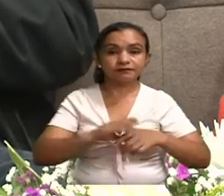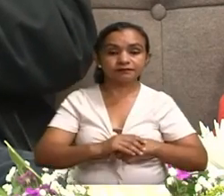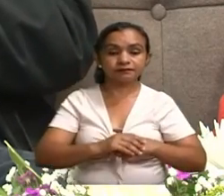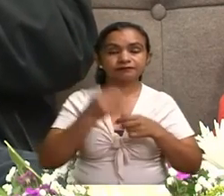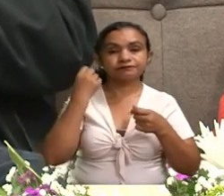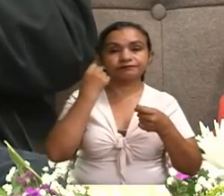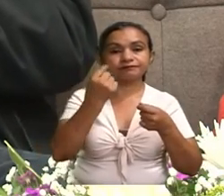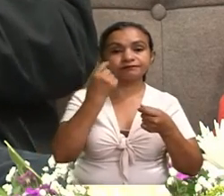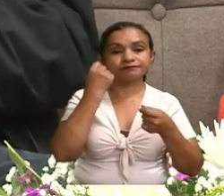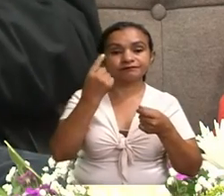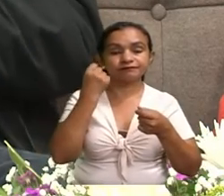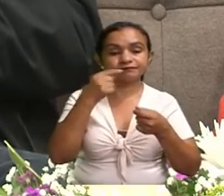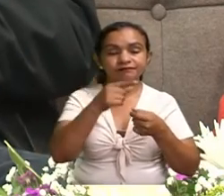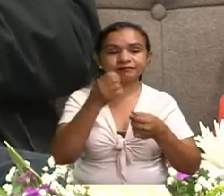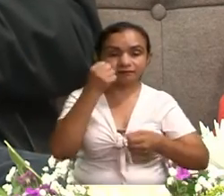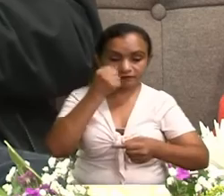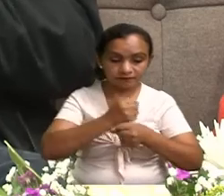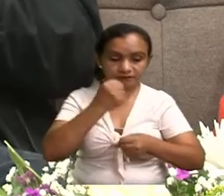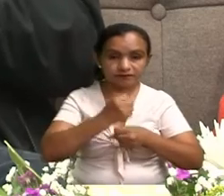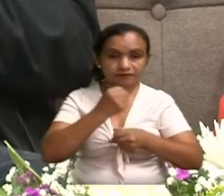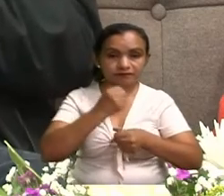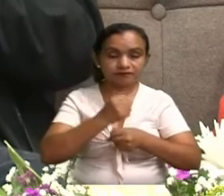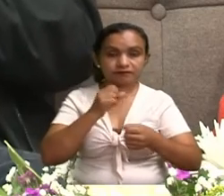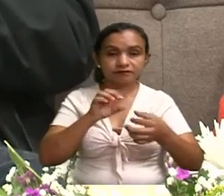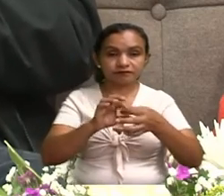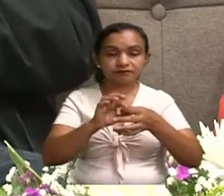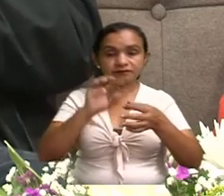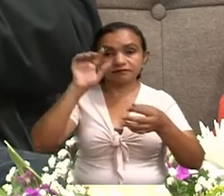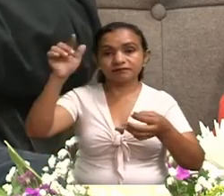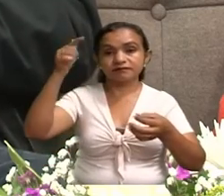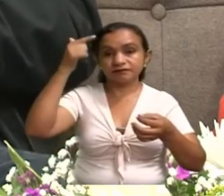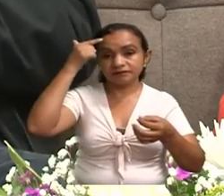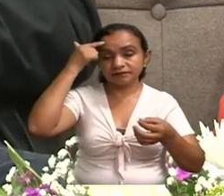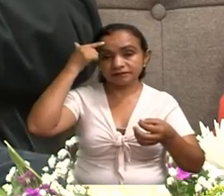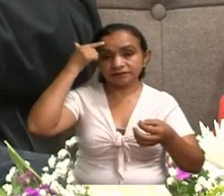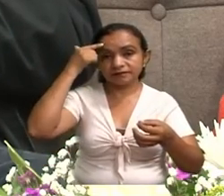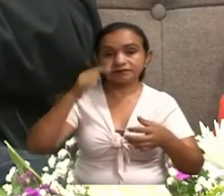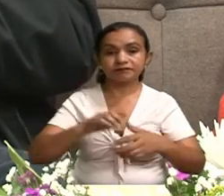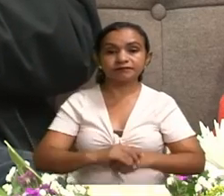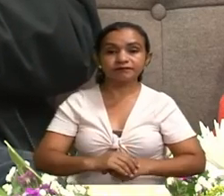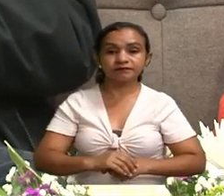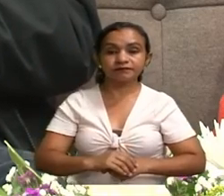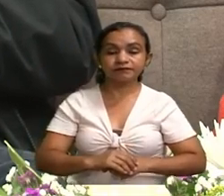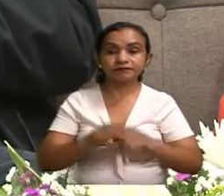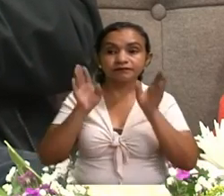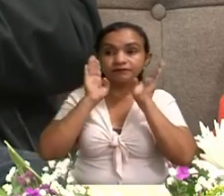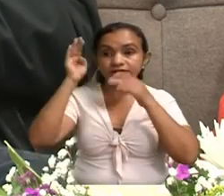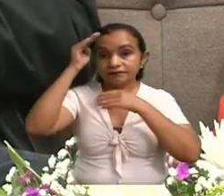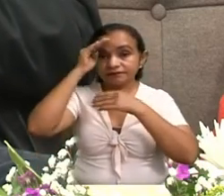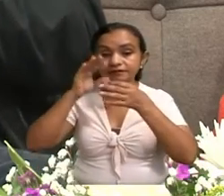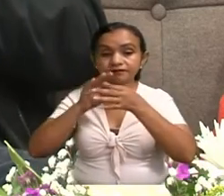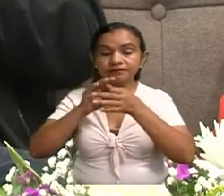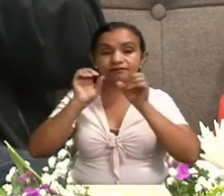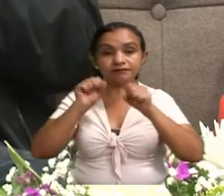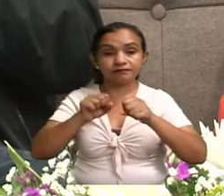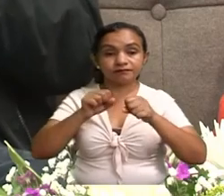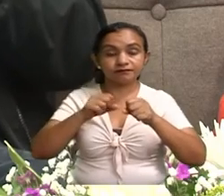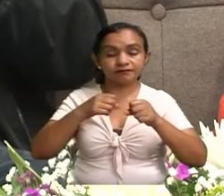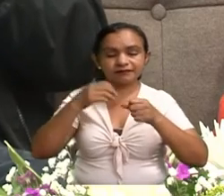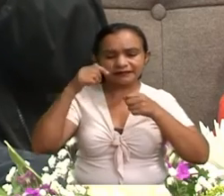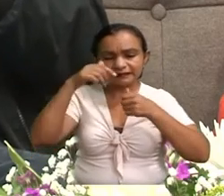llegado todavía, de que estamos trabajando junto como gobierno, junto con la empresa privada, para que en el